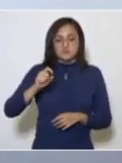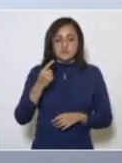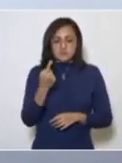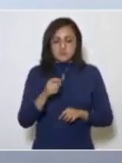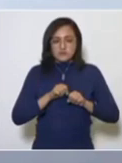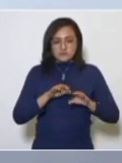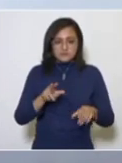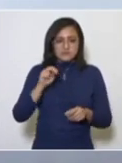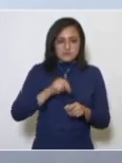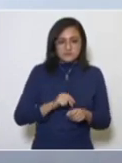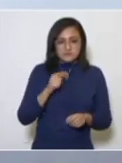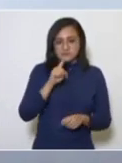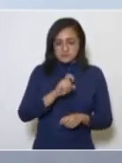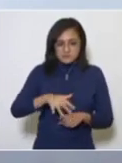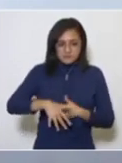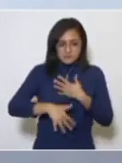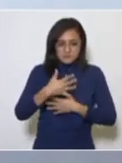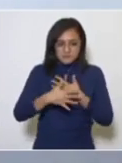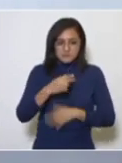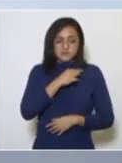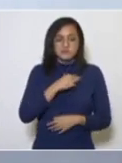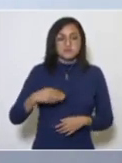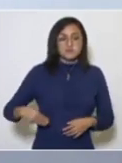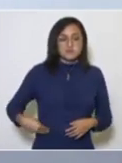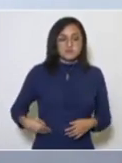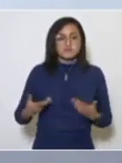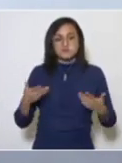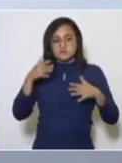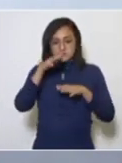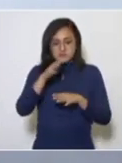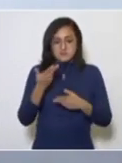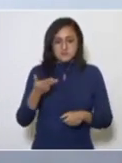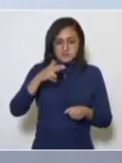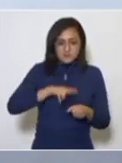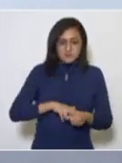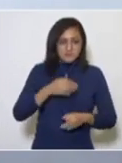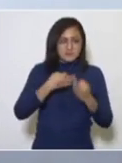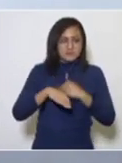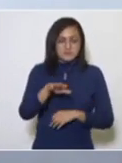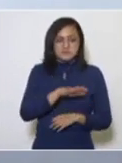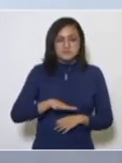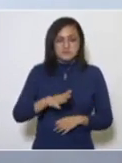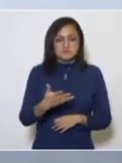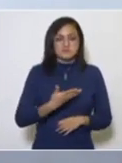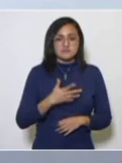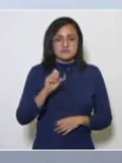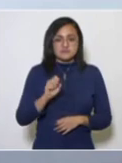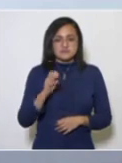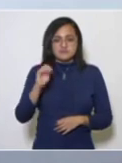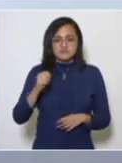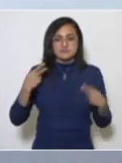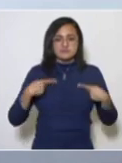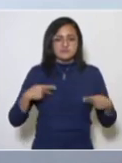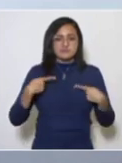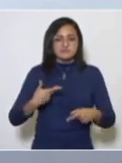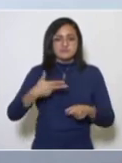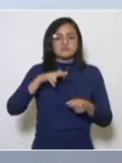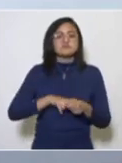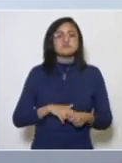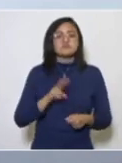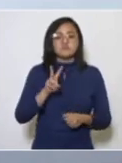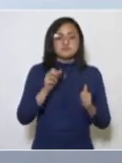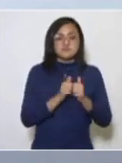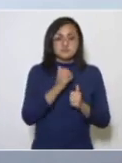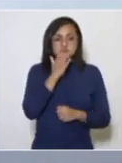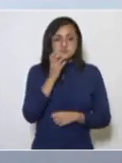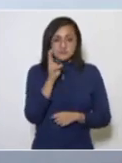6,321 distribuidos en 115 municipios. En lo que respecta a la hospitalización en todo el sector, 69 pacientes hospitalizados, 2